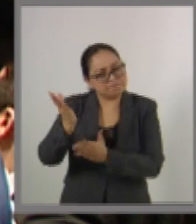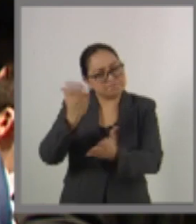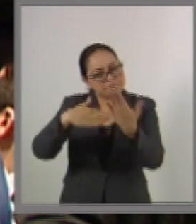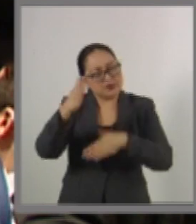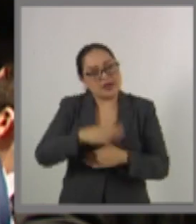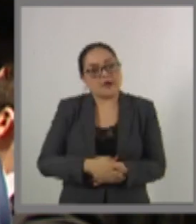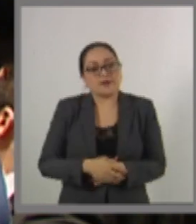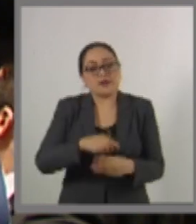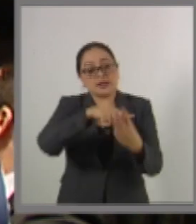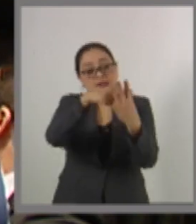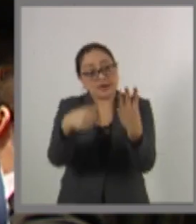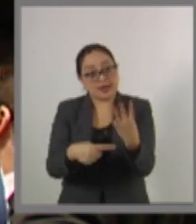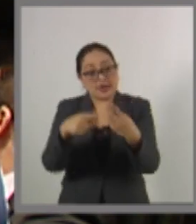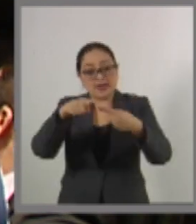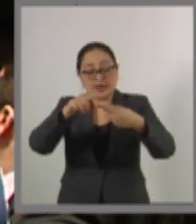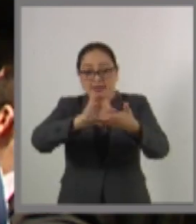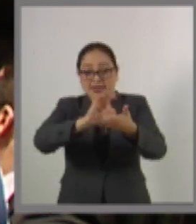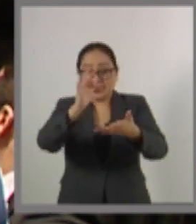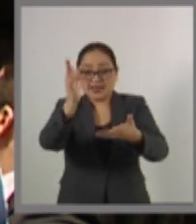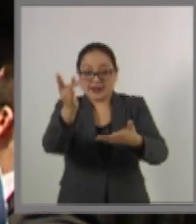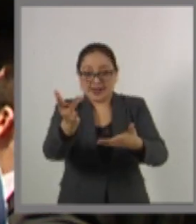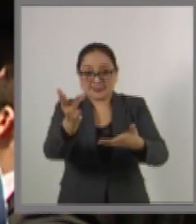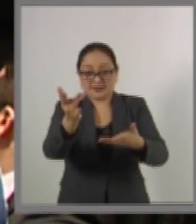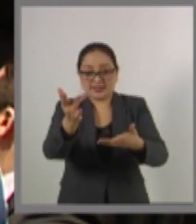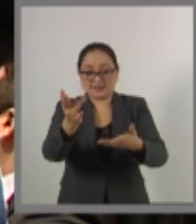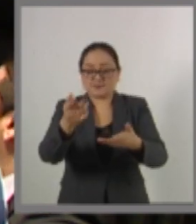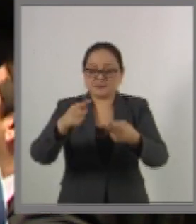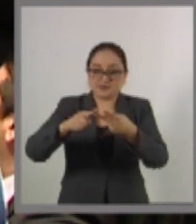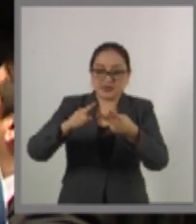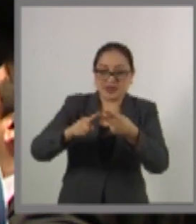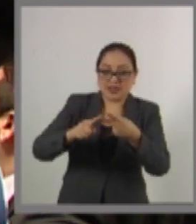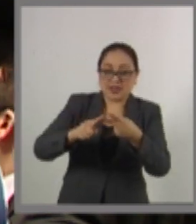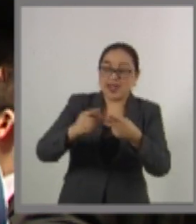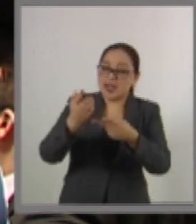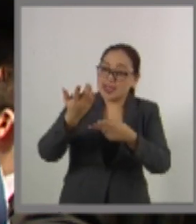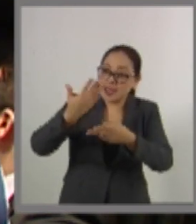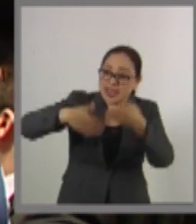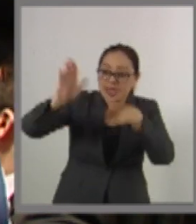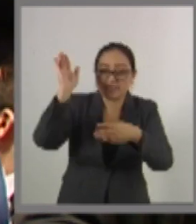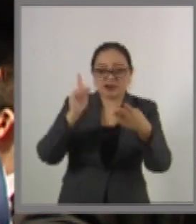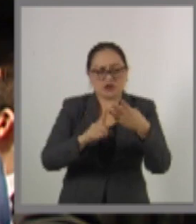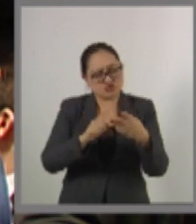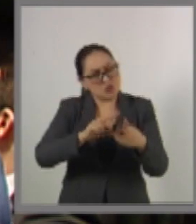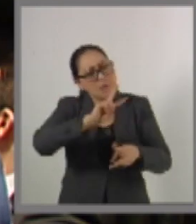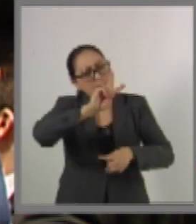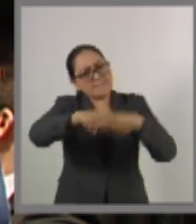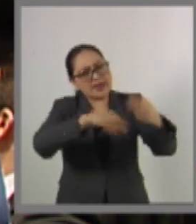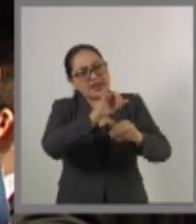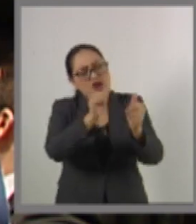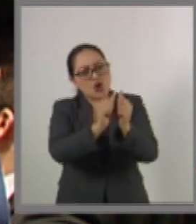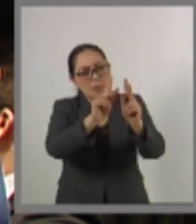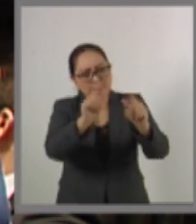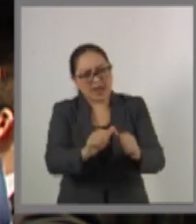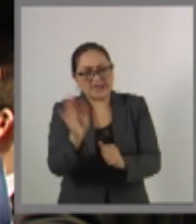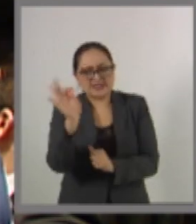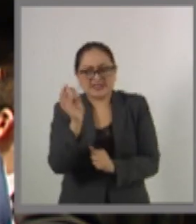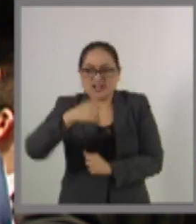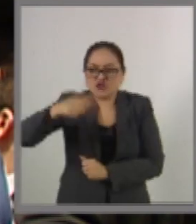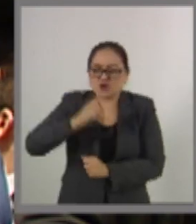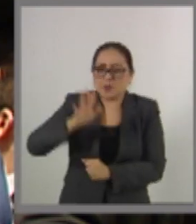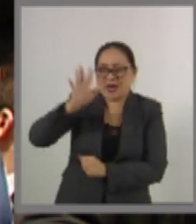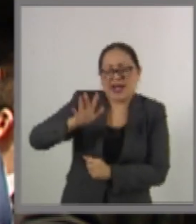mensajes. Gracias, coordinatore. Éxito, coordinatore. Vete tranquilo. Aunque seamos de repente